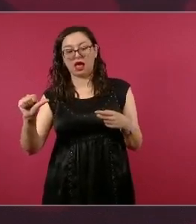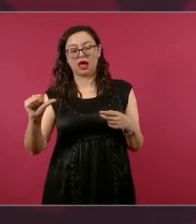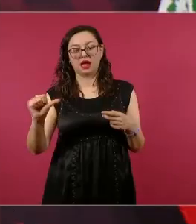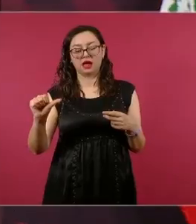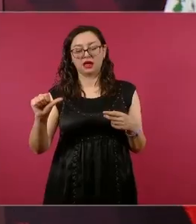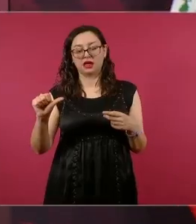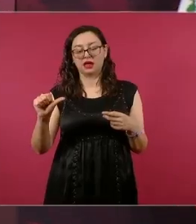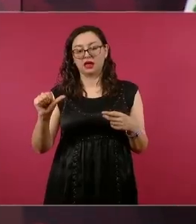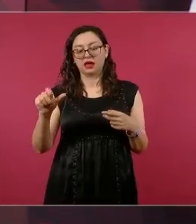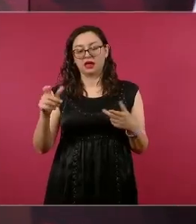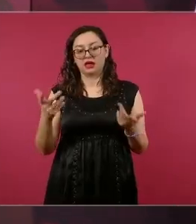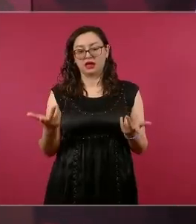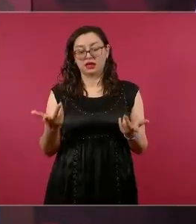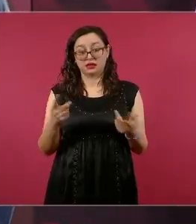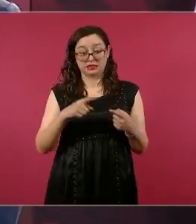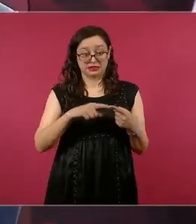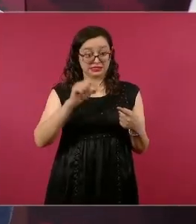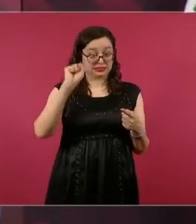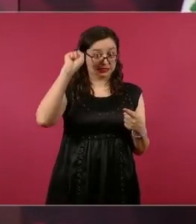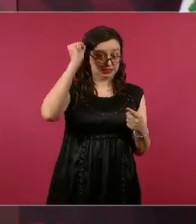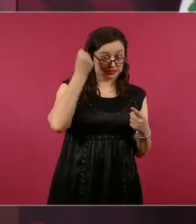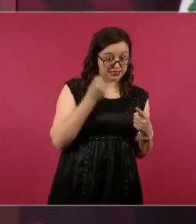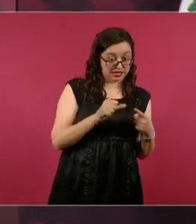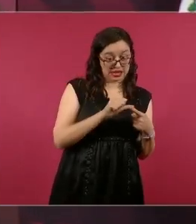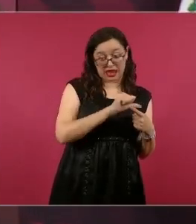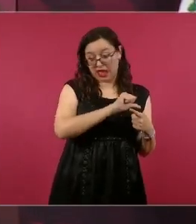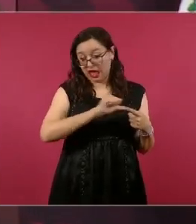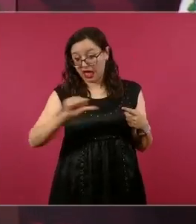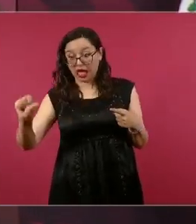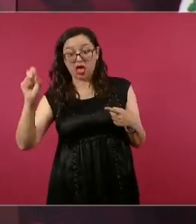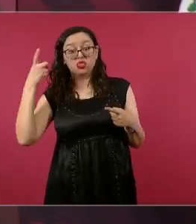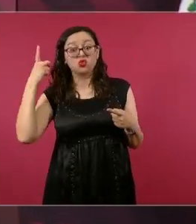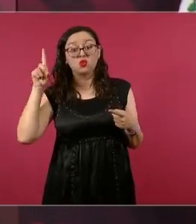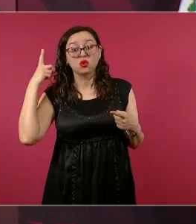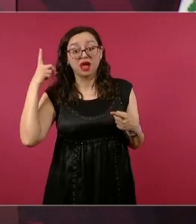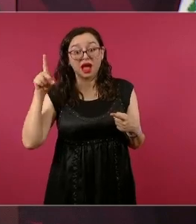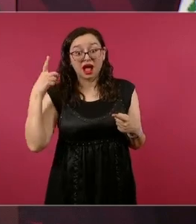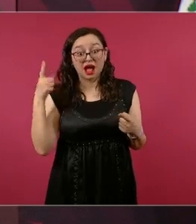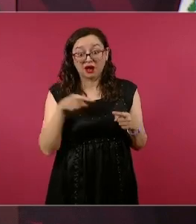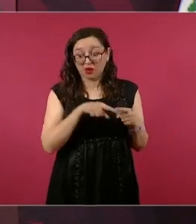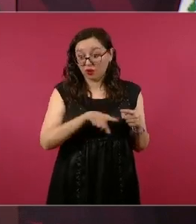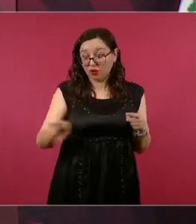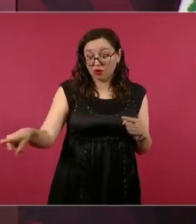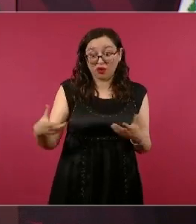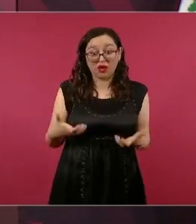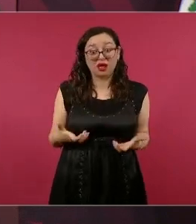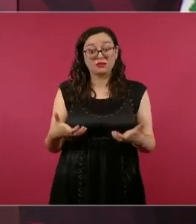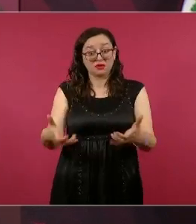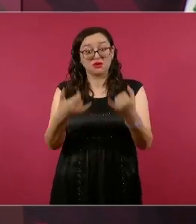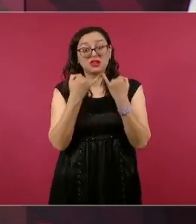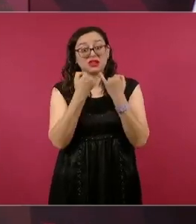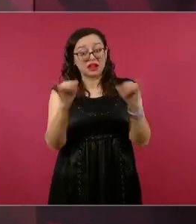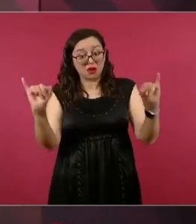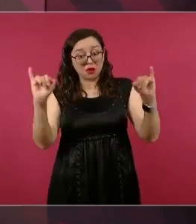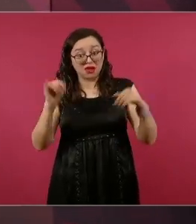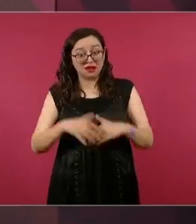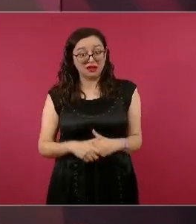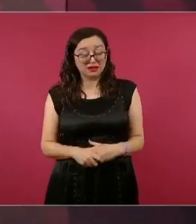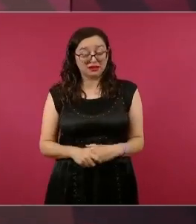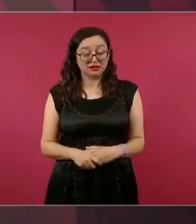Ignacio, Sinaloa, a Tayoltita, Durango. ¿Saben cuántas